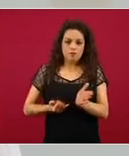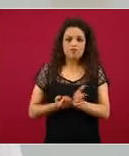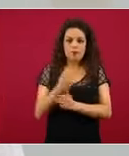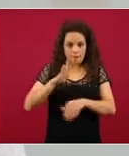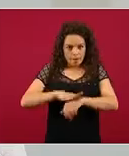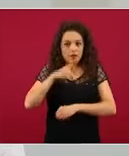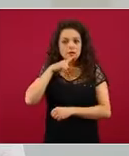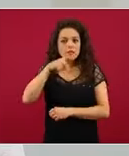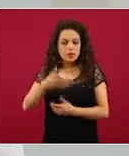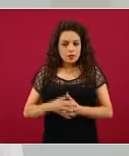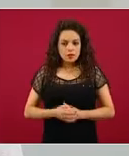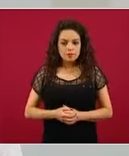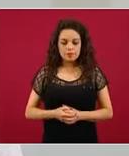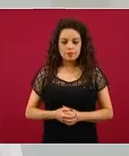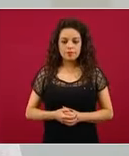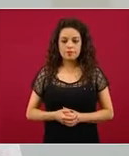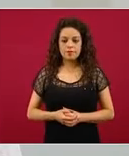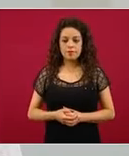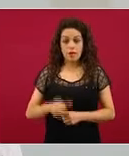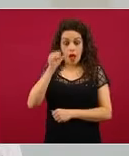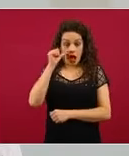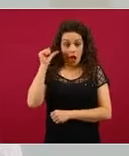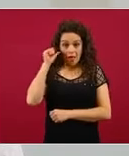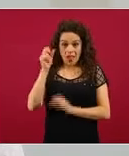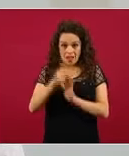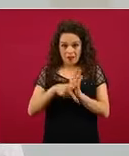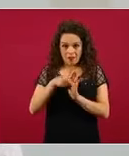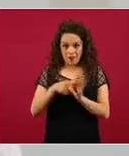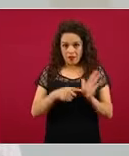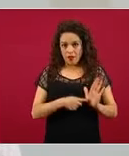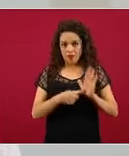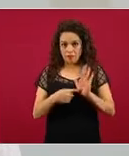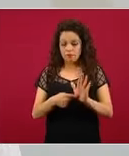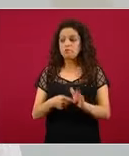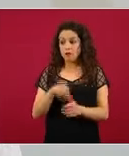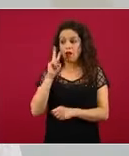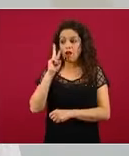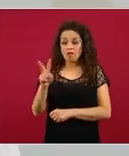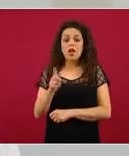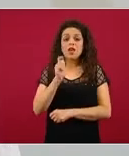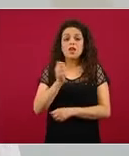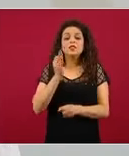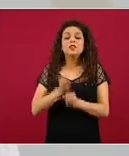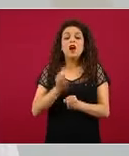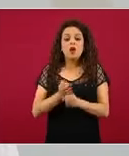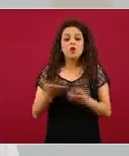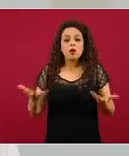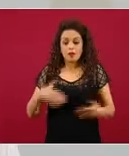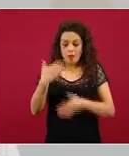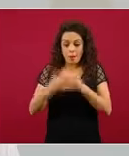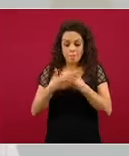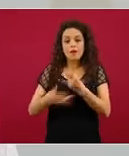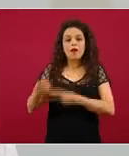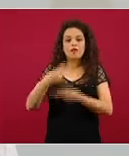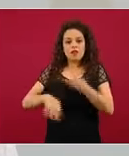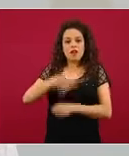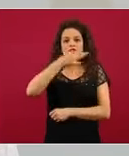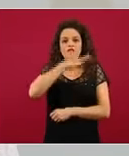ayer, es uno referente a la situación que estamos viviendo al momento, las fiestas que se acercan y